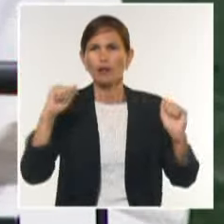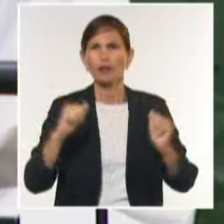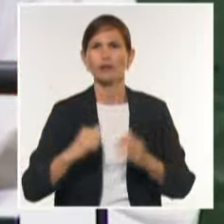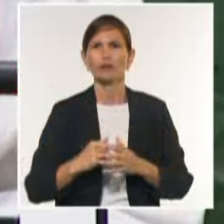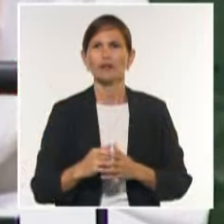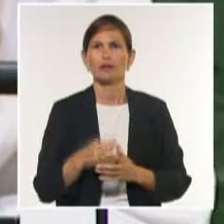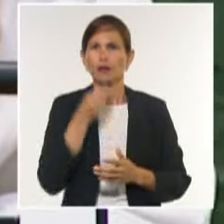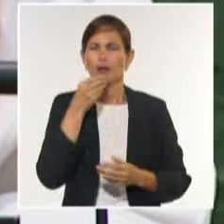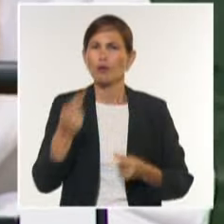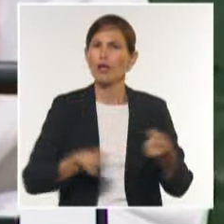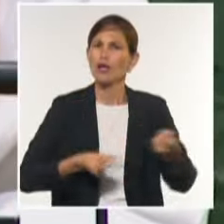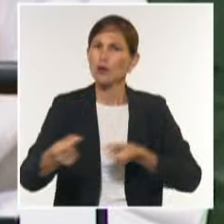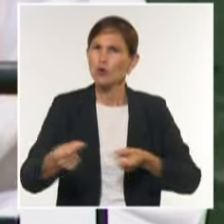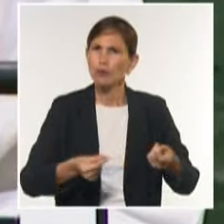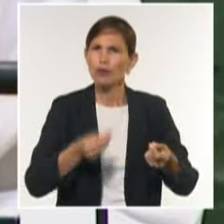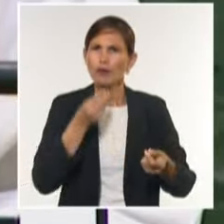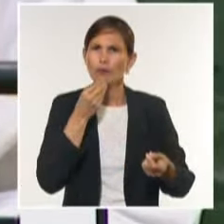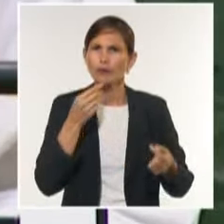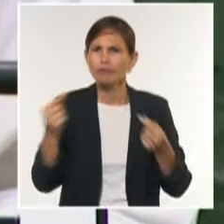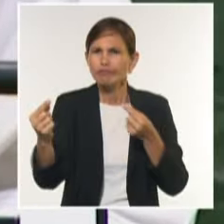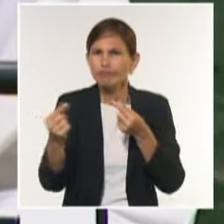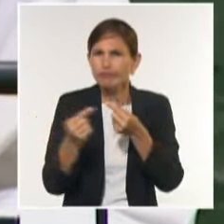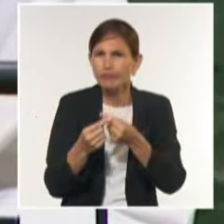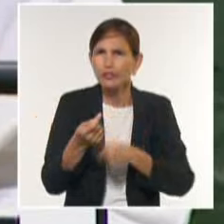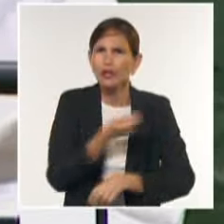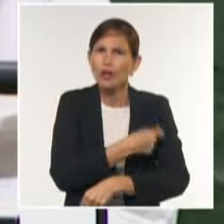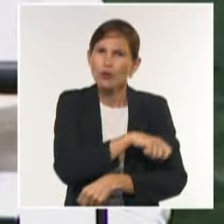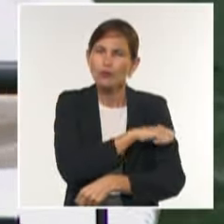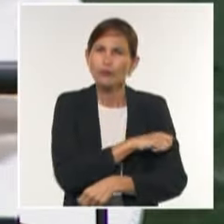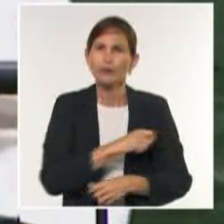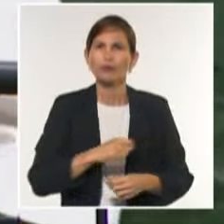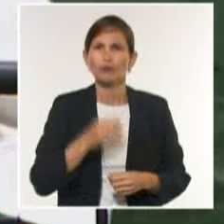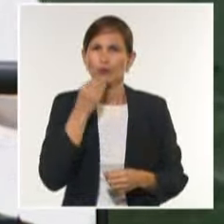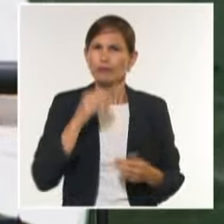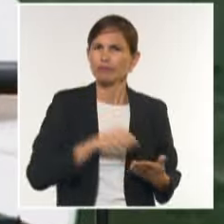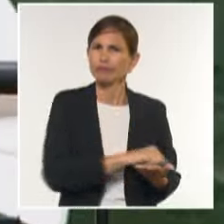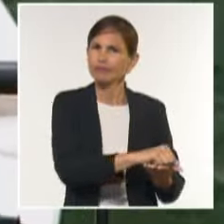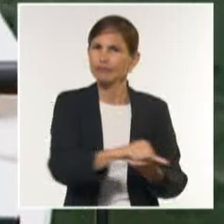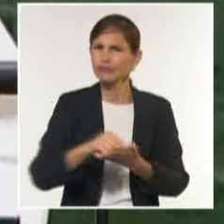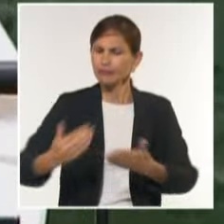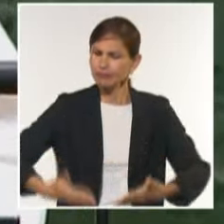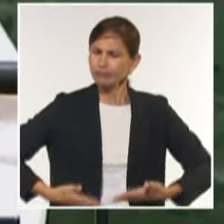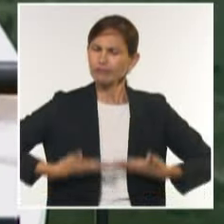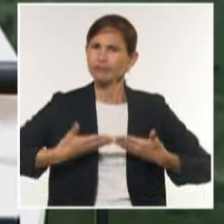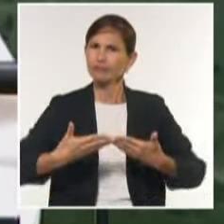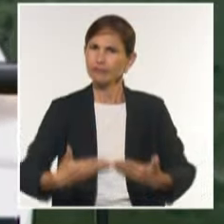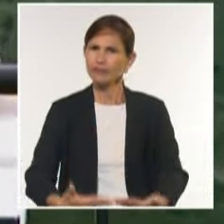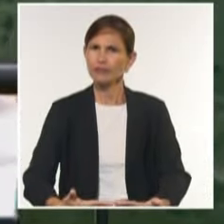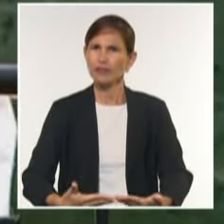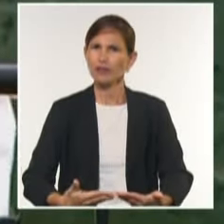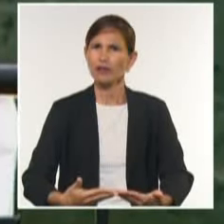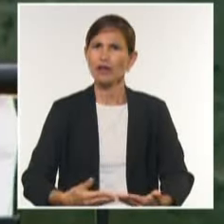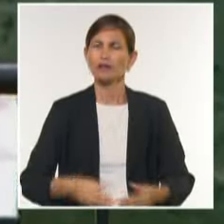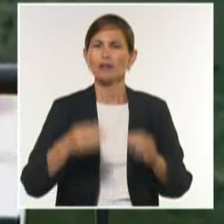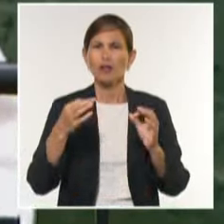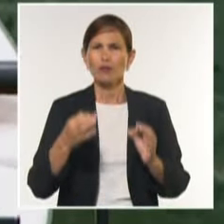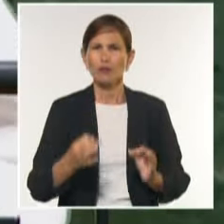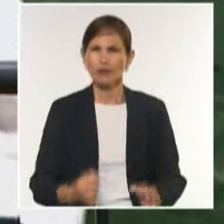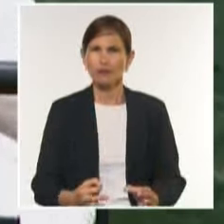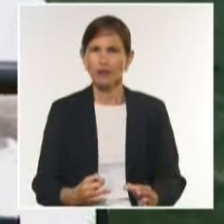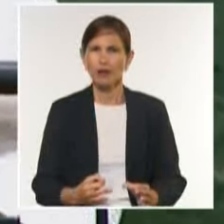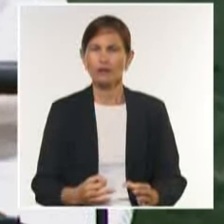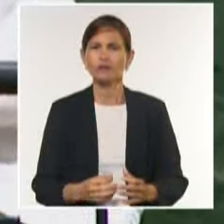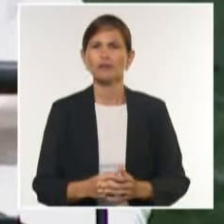más cercana a los pueblos que desea servir y dedicarse con ahínco a las causas estructurales de la